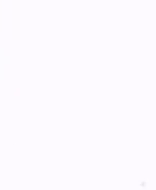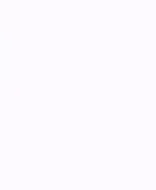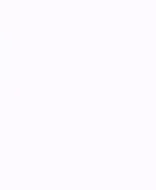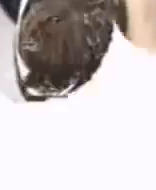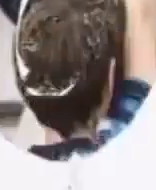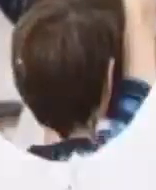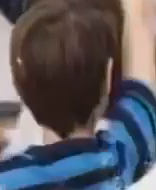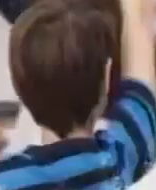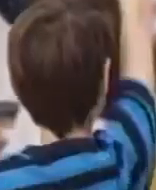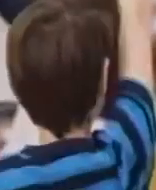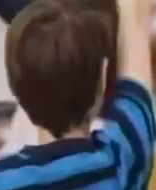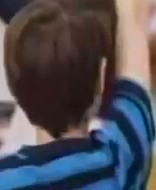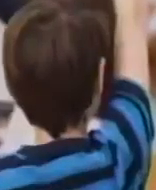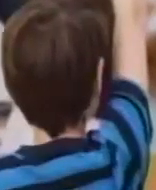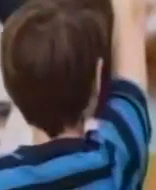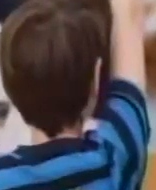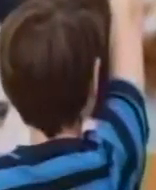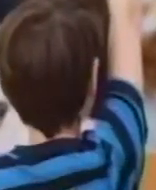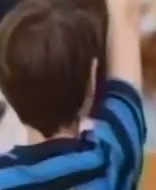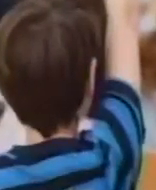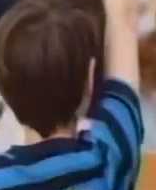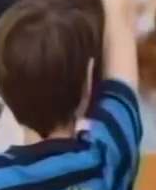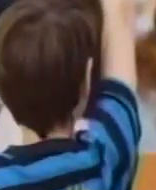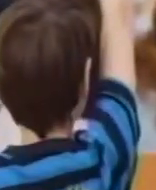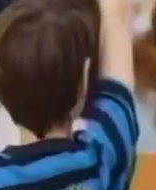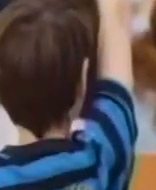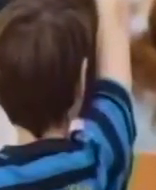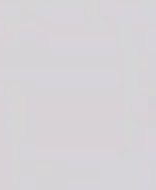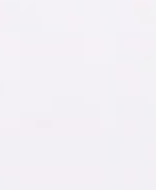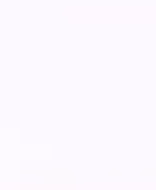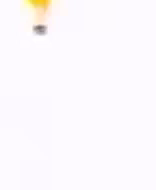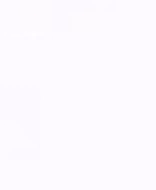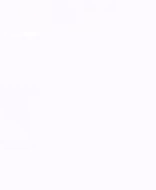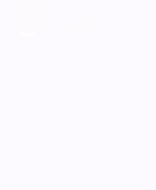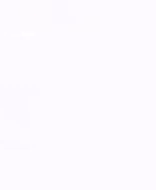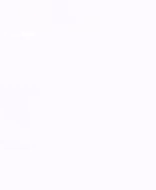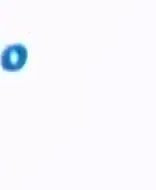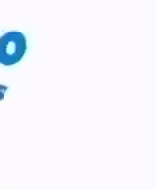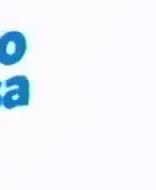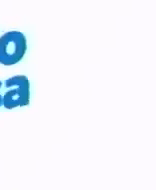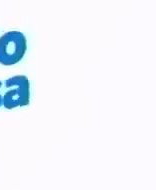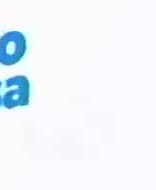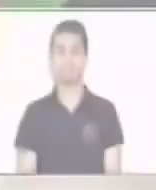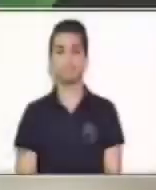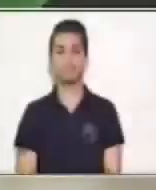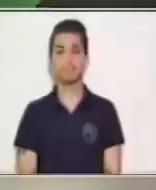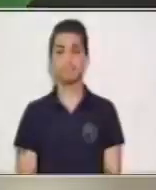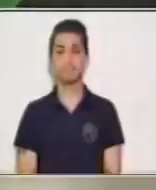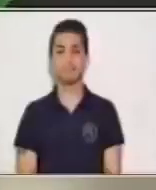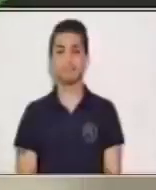A continuación, comunicación y lenguaje, sexto primaria.